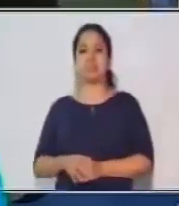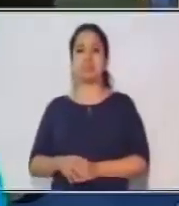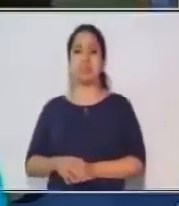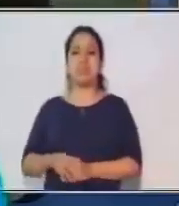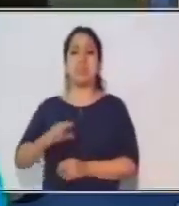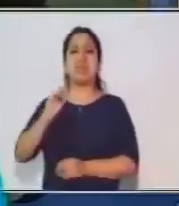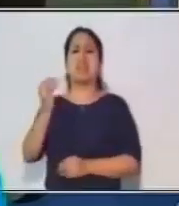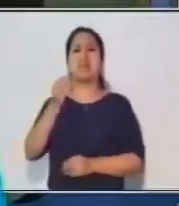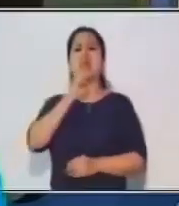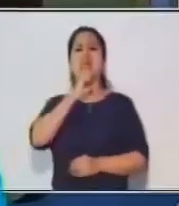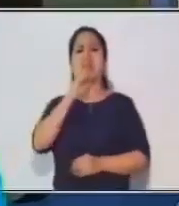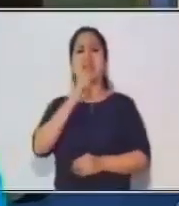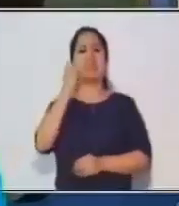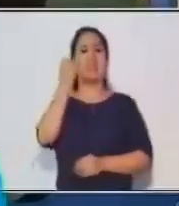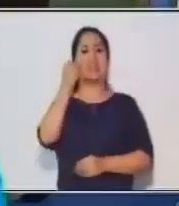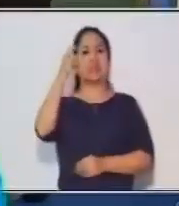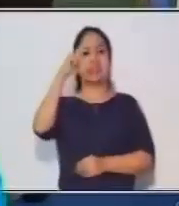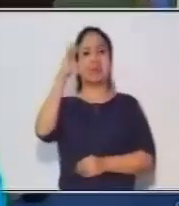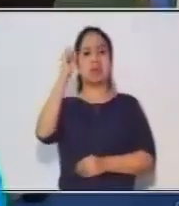¿Qué es un icono?